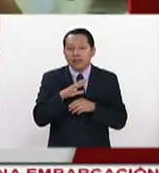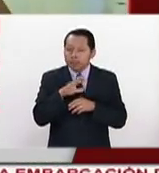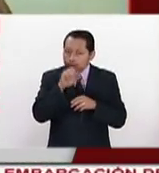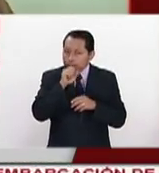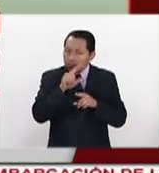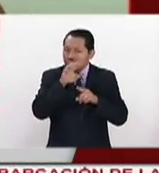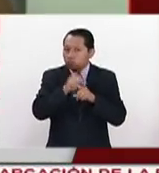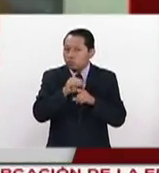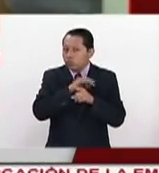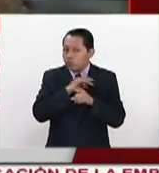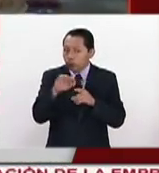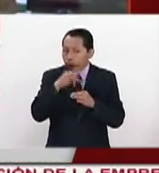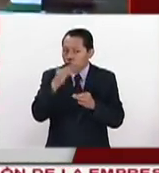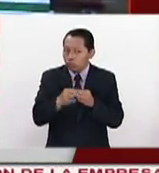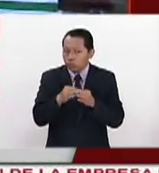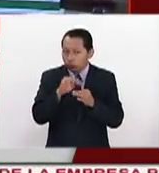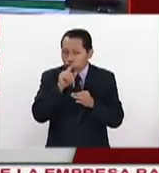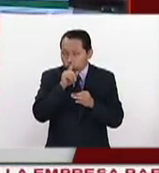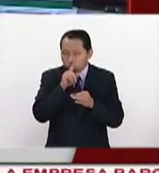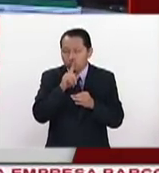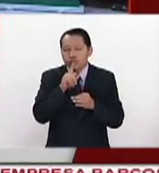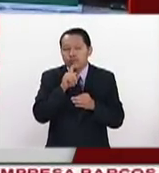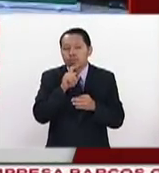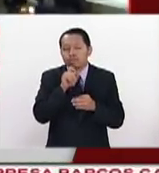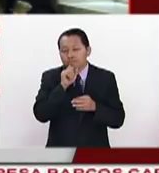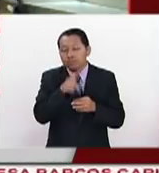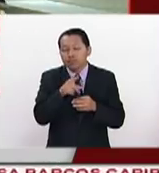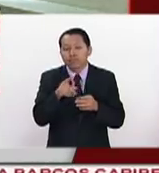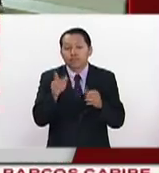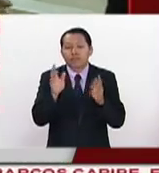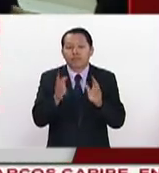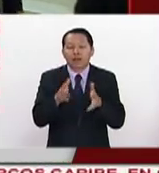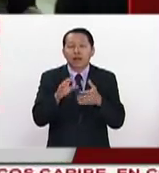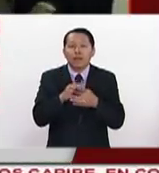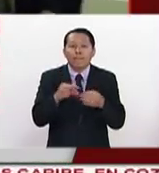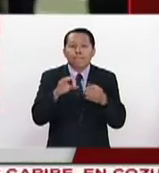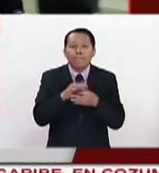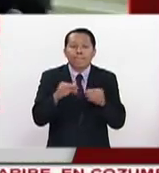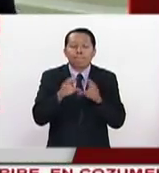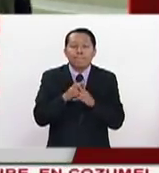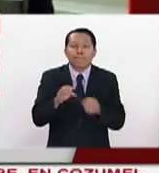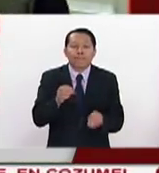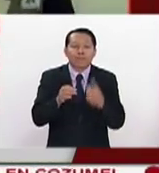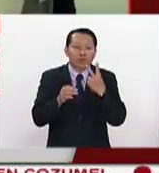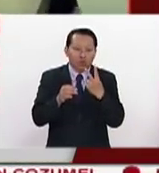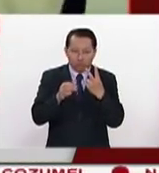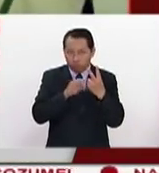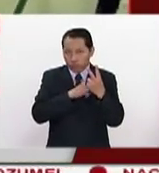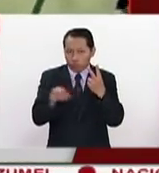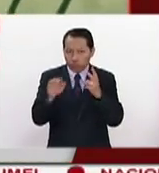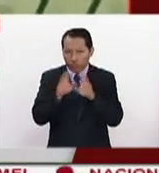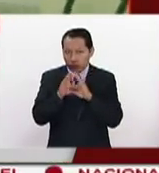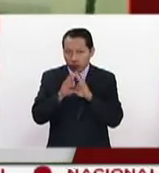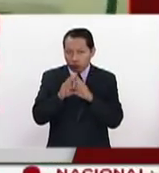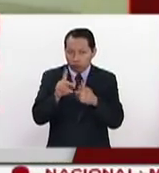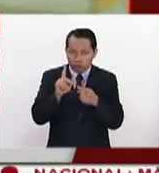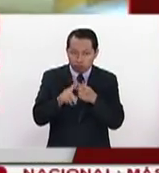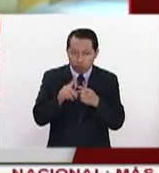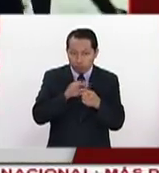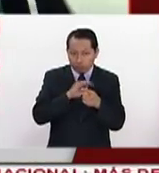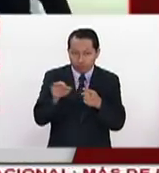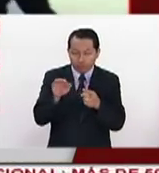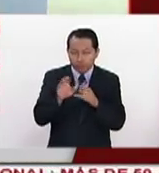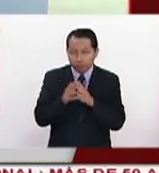muy sustanciosos en esos temas en el corto plazo. De ahí que ya se habla incluso de dos posibles escenarios. Por un lado,